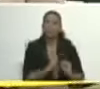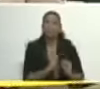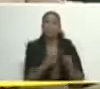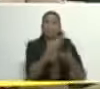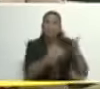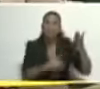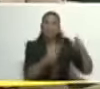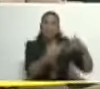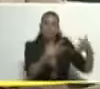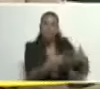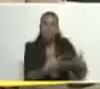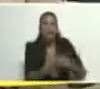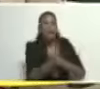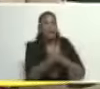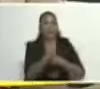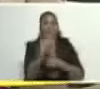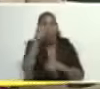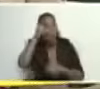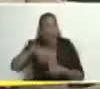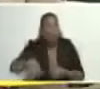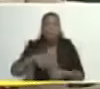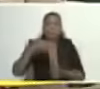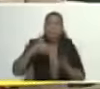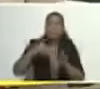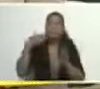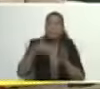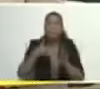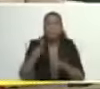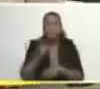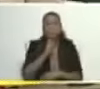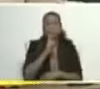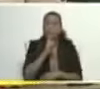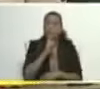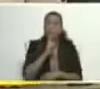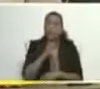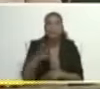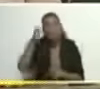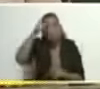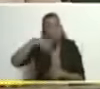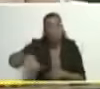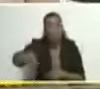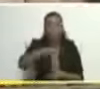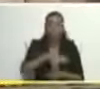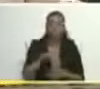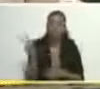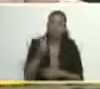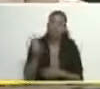que ha afectado tanto al pueblo de Venezuela.